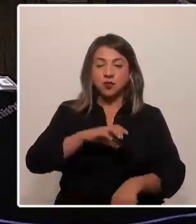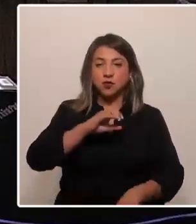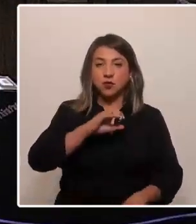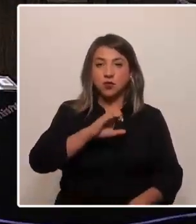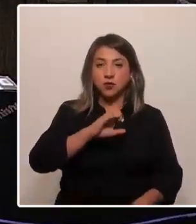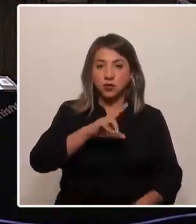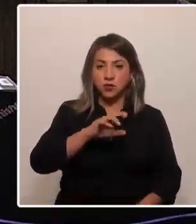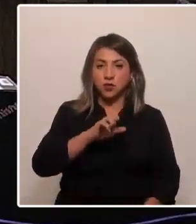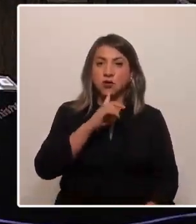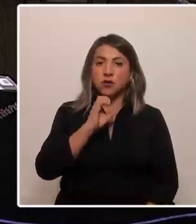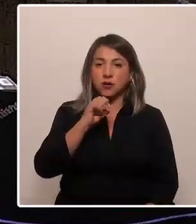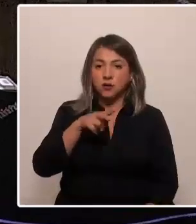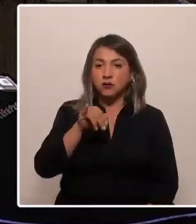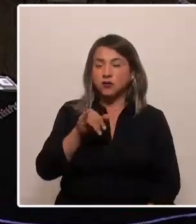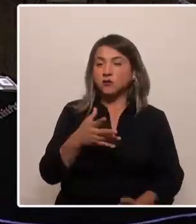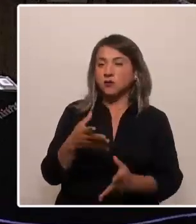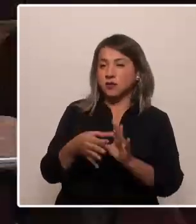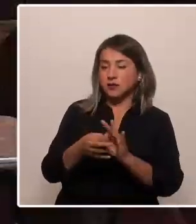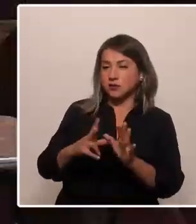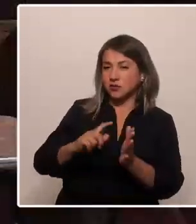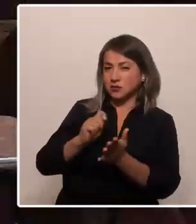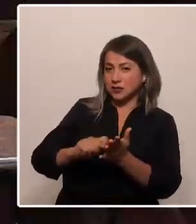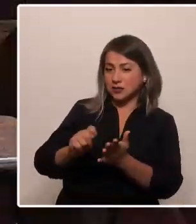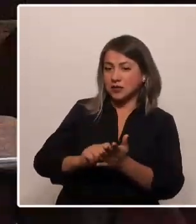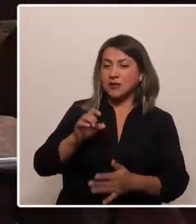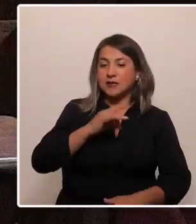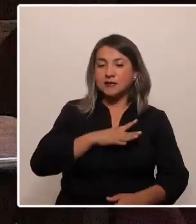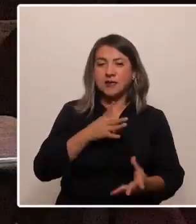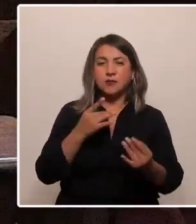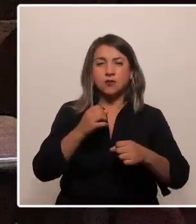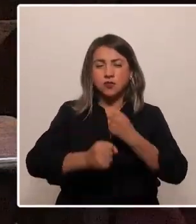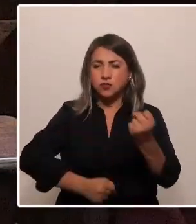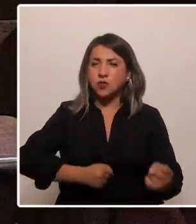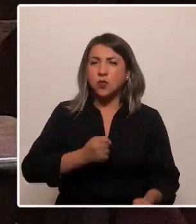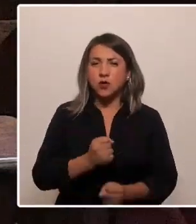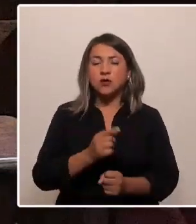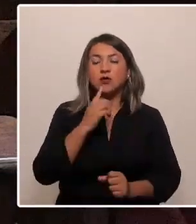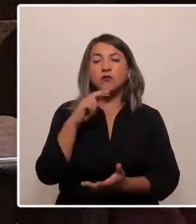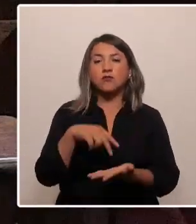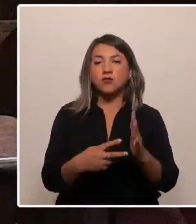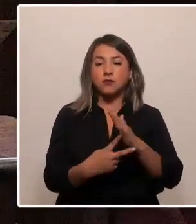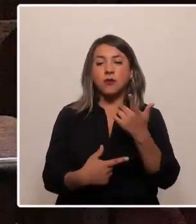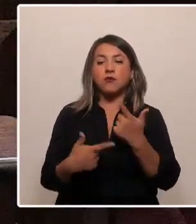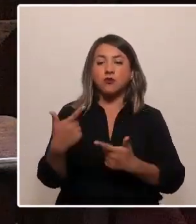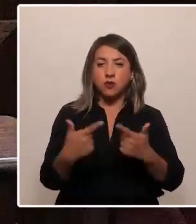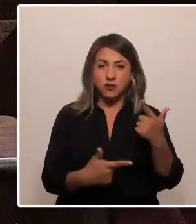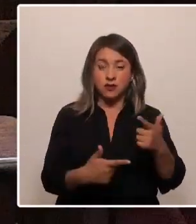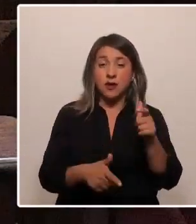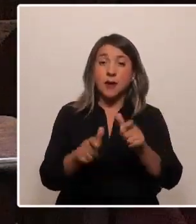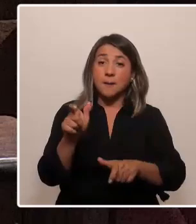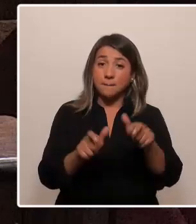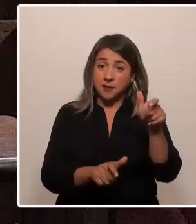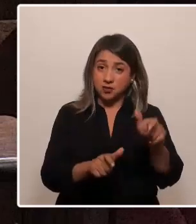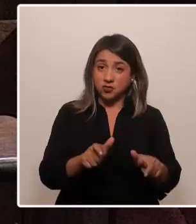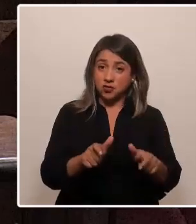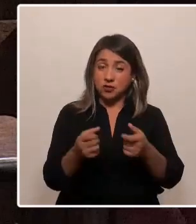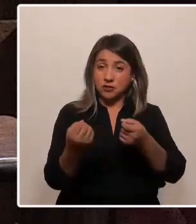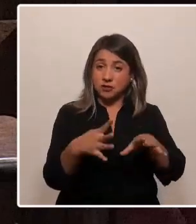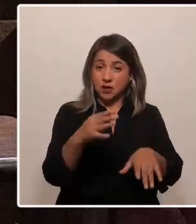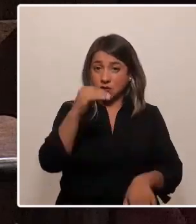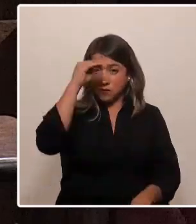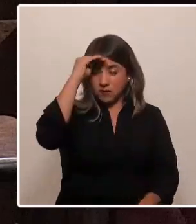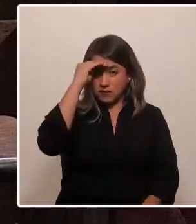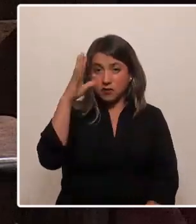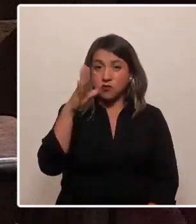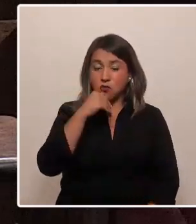Muchas gracias, señor secretario. Chile desde hace años que atraviesa una crisis política. La gente ha dejado de confiar en ella, y